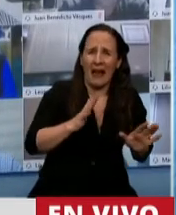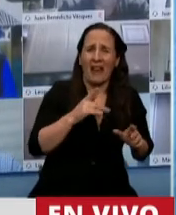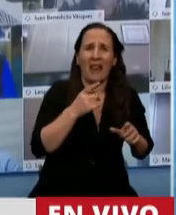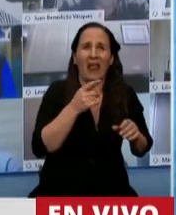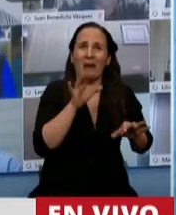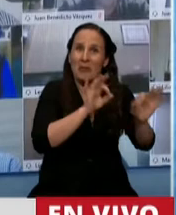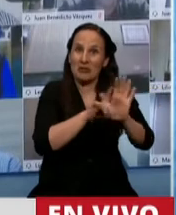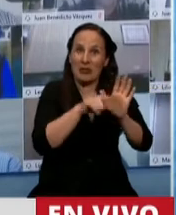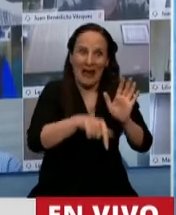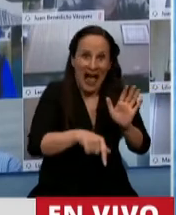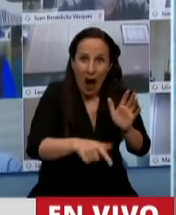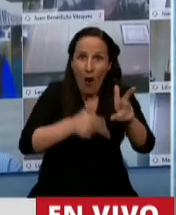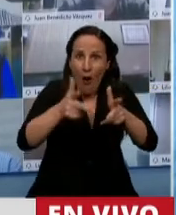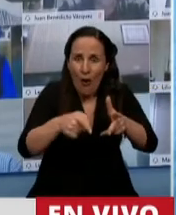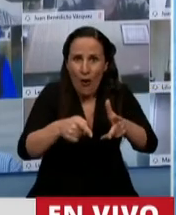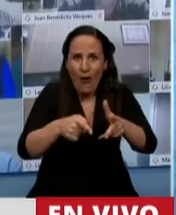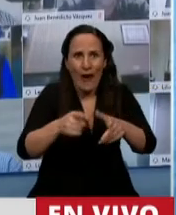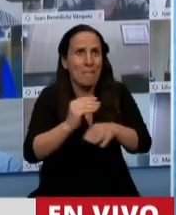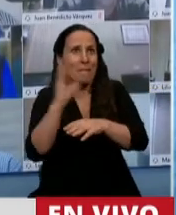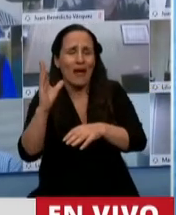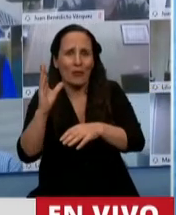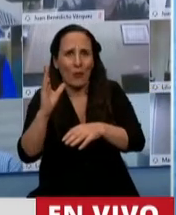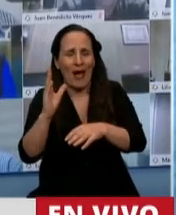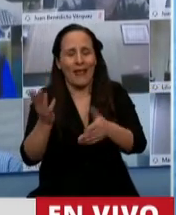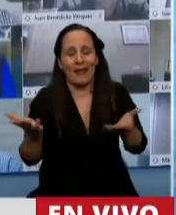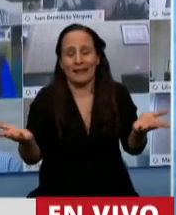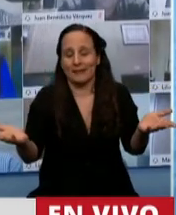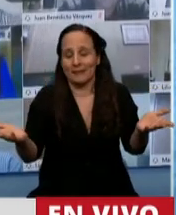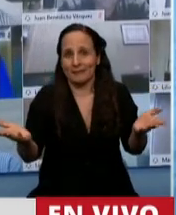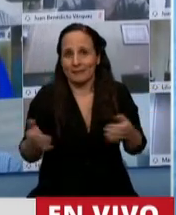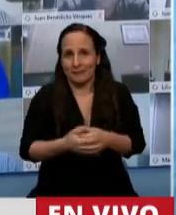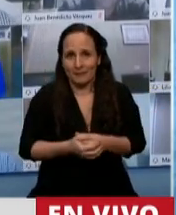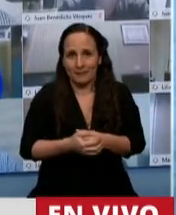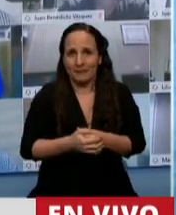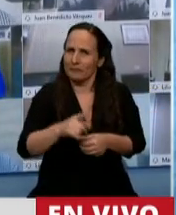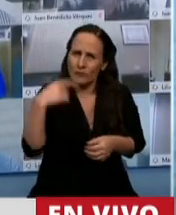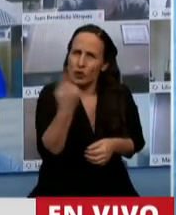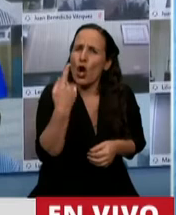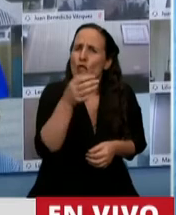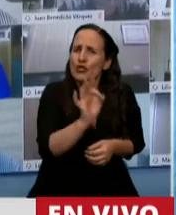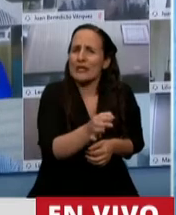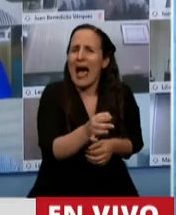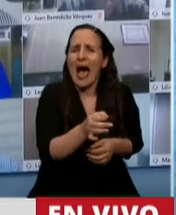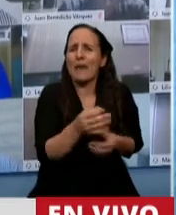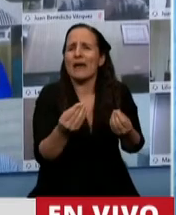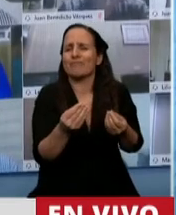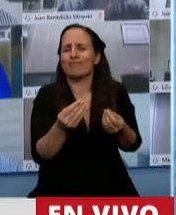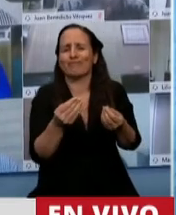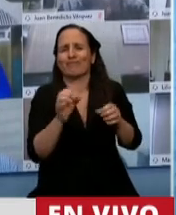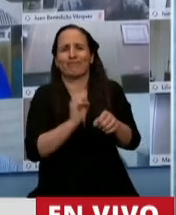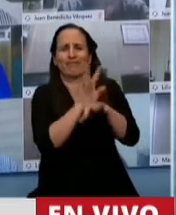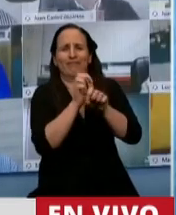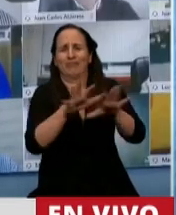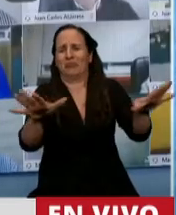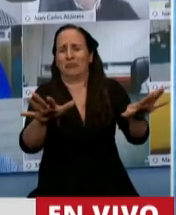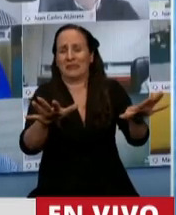que estamos recién ahora tratando ya de madrugada. Como todos sabemos, las consecuencias de este virus desestabilizó aún